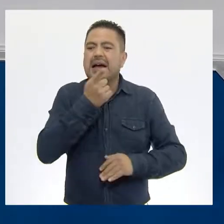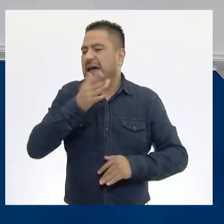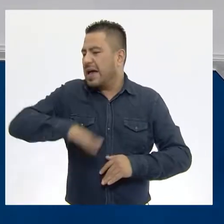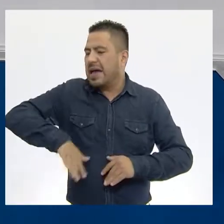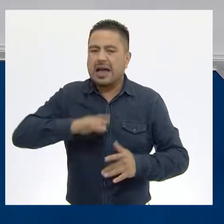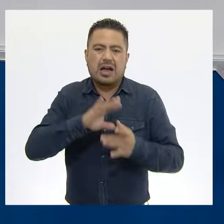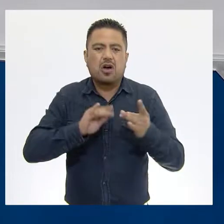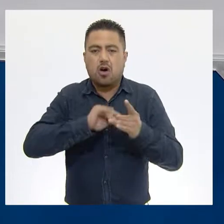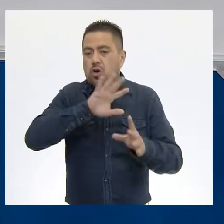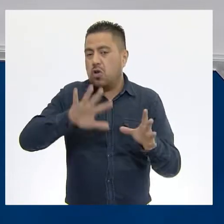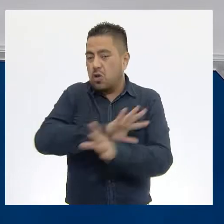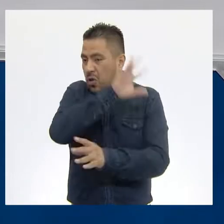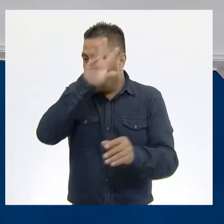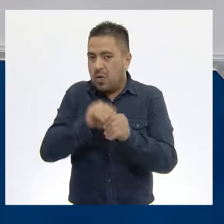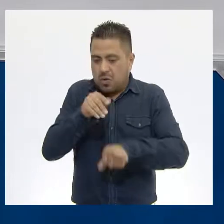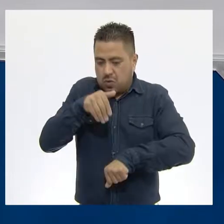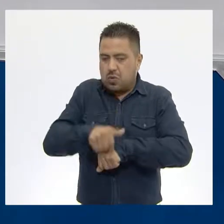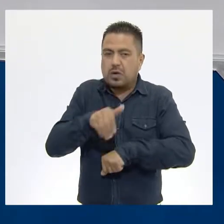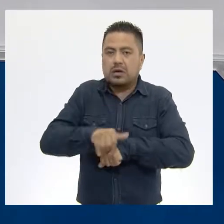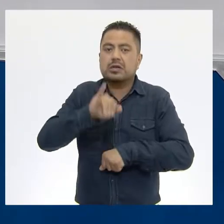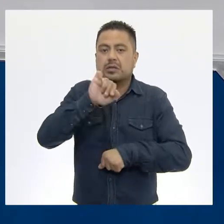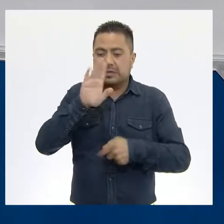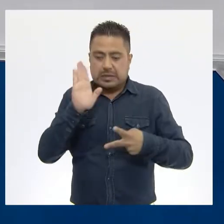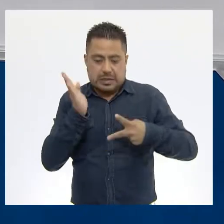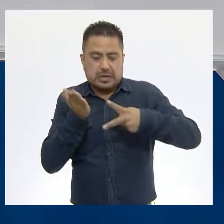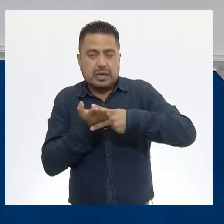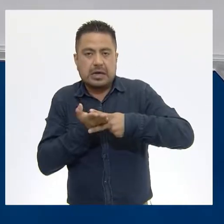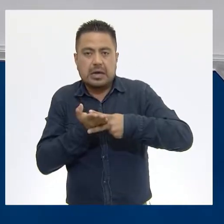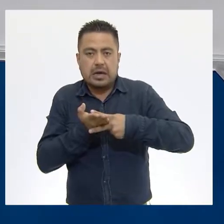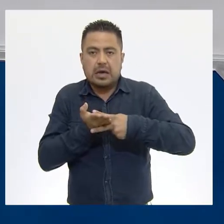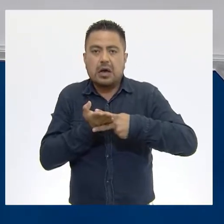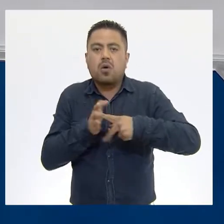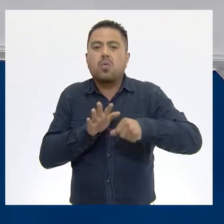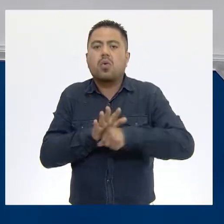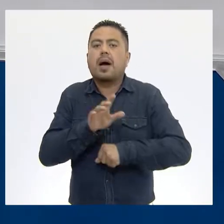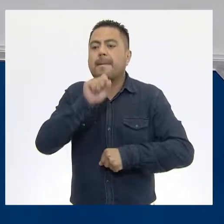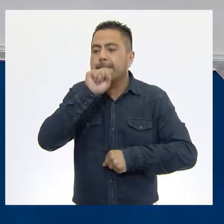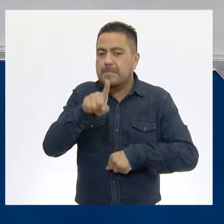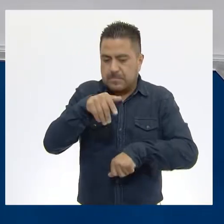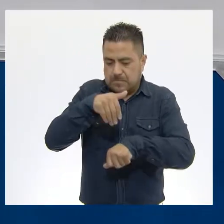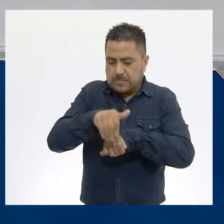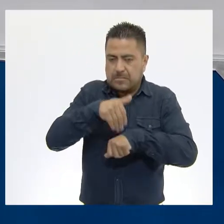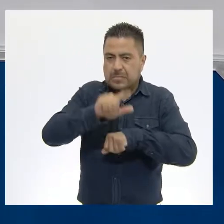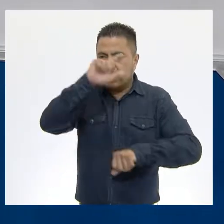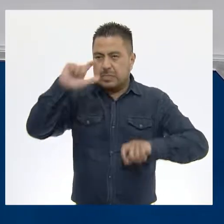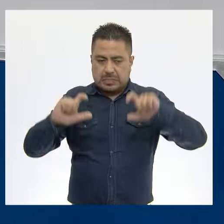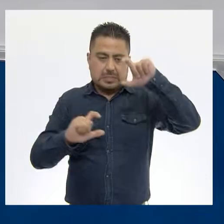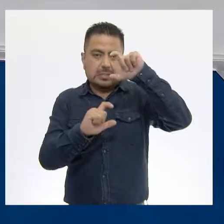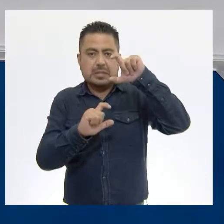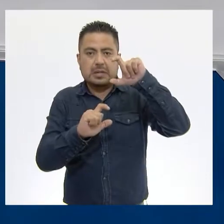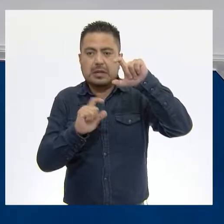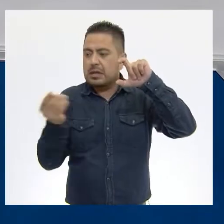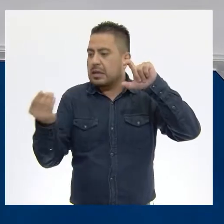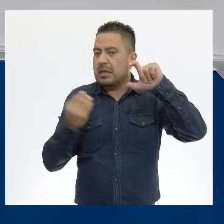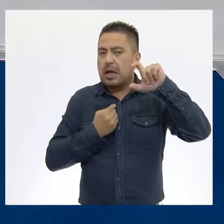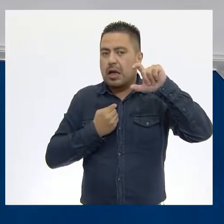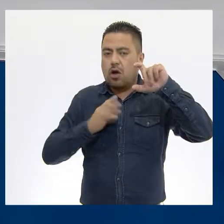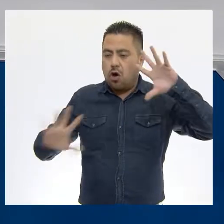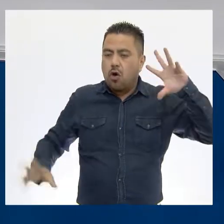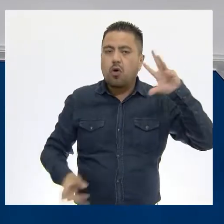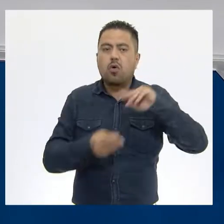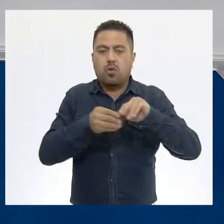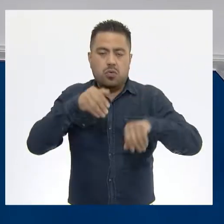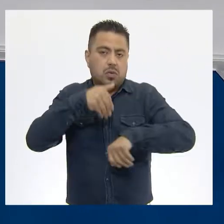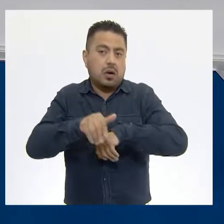que todos los números, Ajá. si se dividían entre el mismo numerador y el denominador, nos daba el entero?